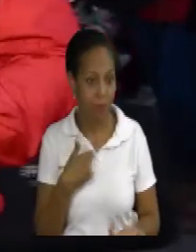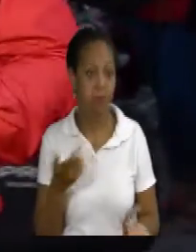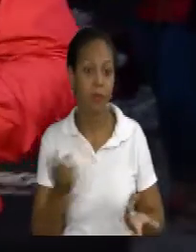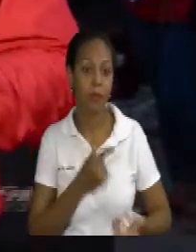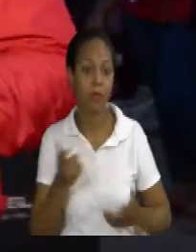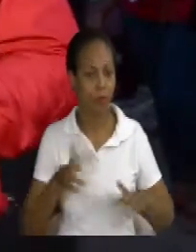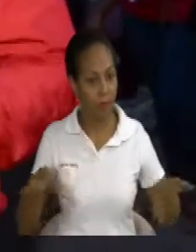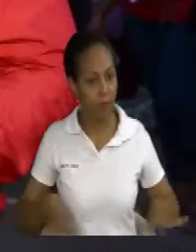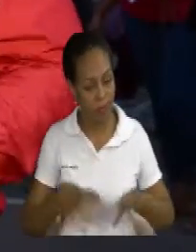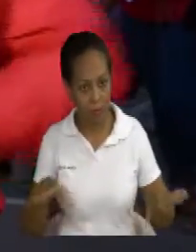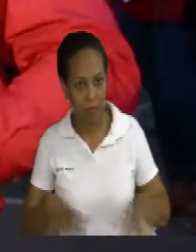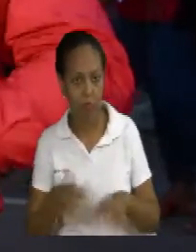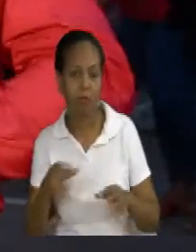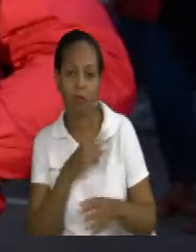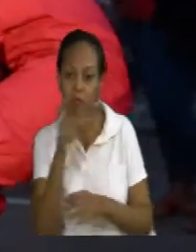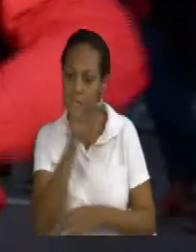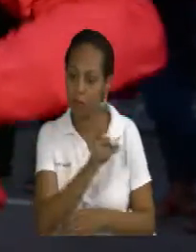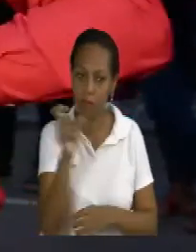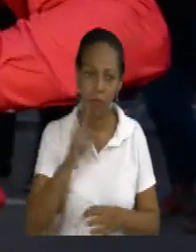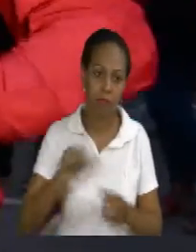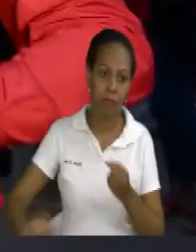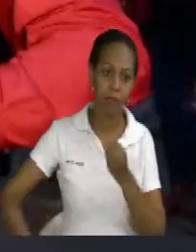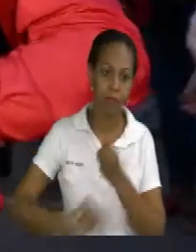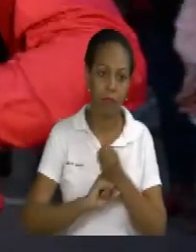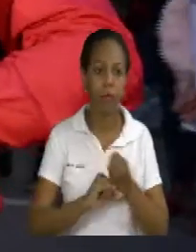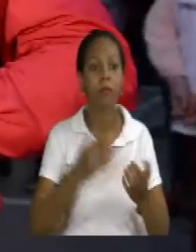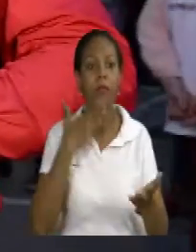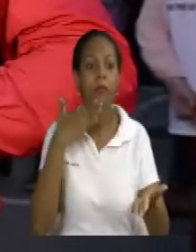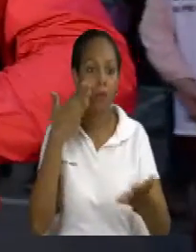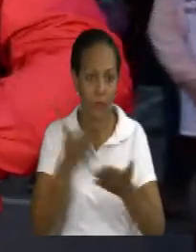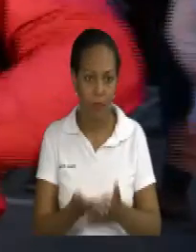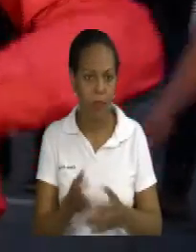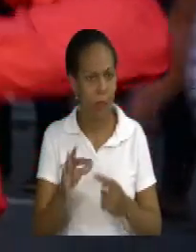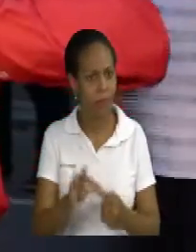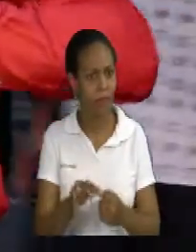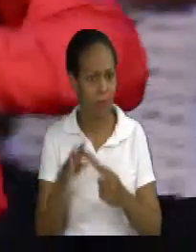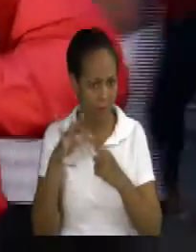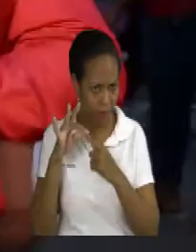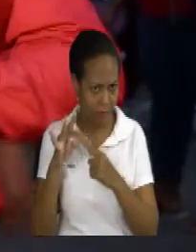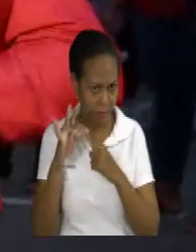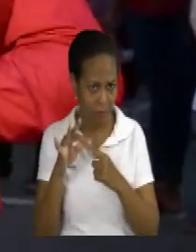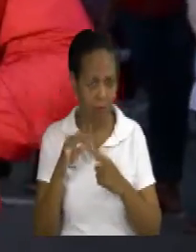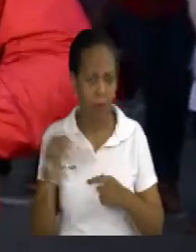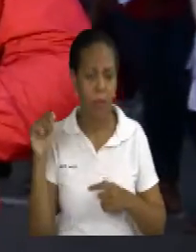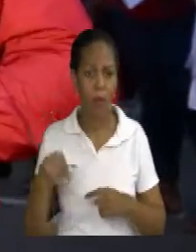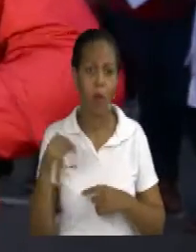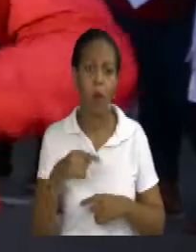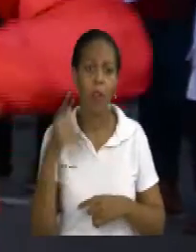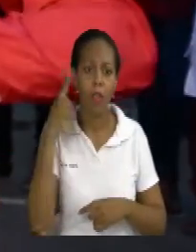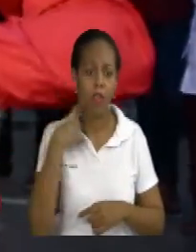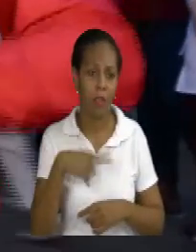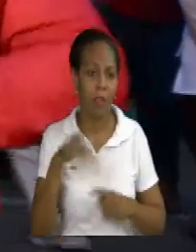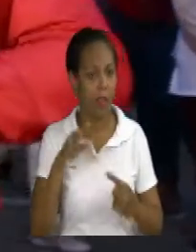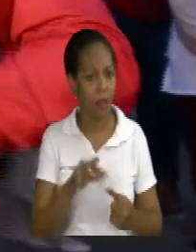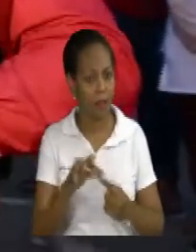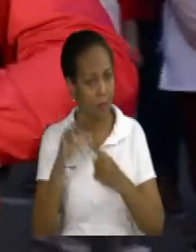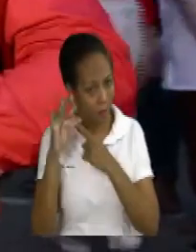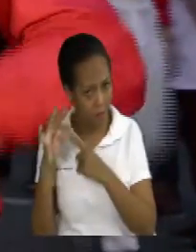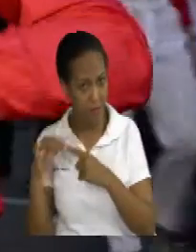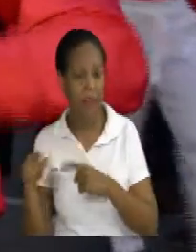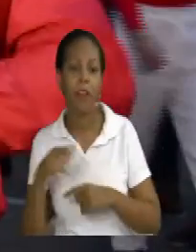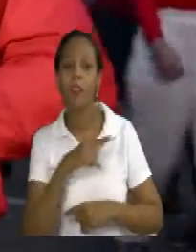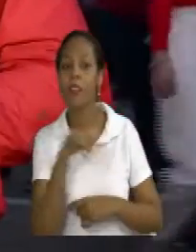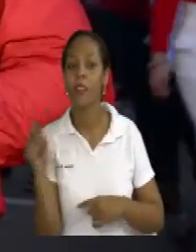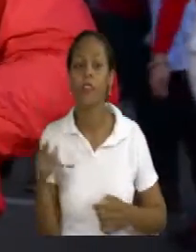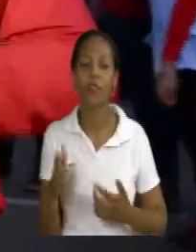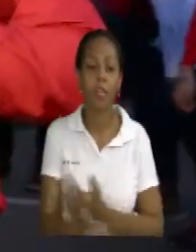hicieron posible este equipo, queremos agradecerles inmensamente y en este día tan especial mandarle un abrazo,